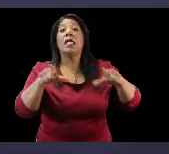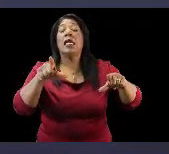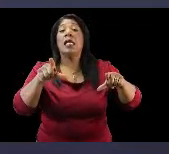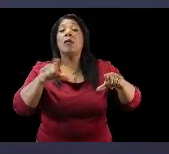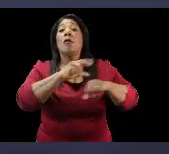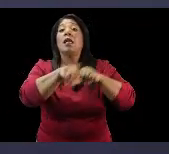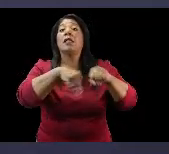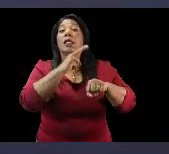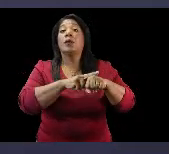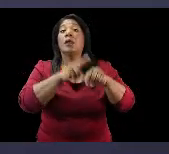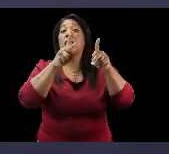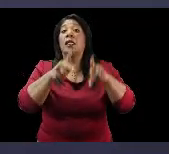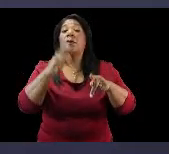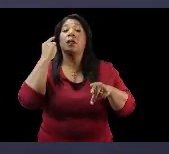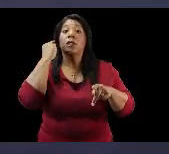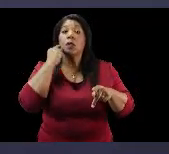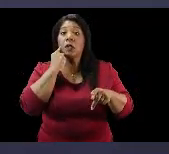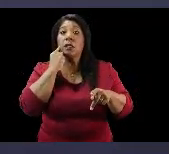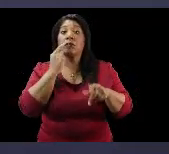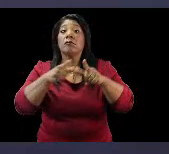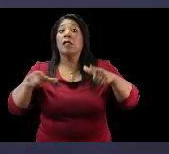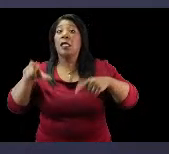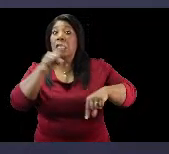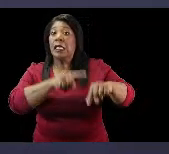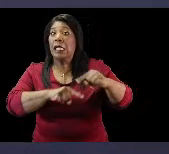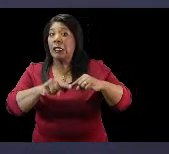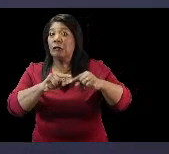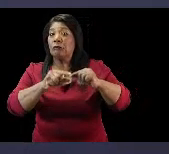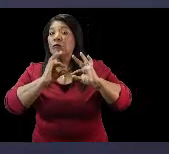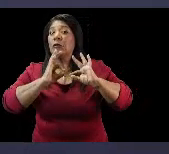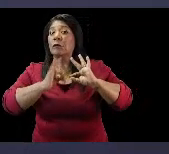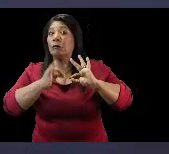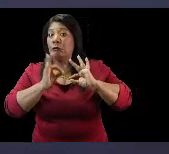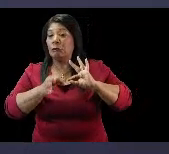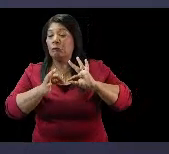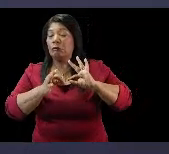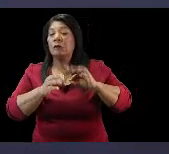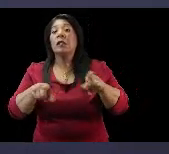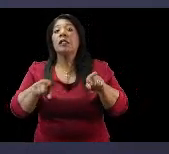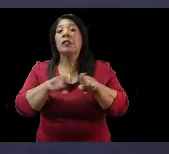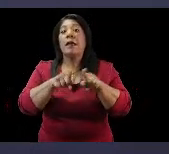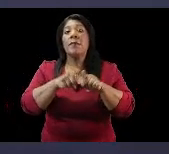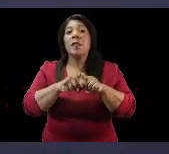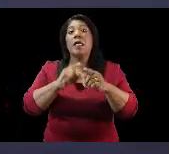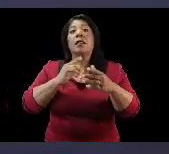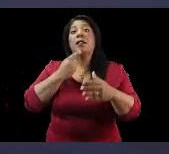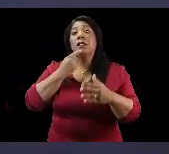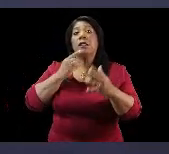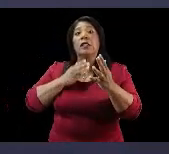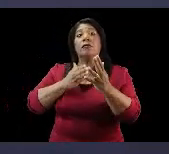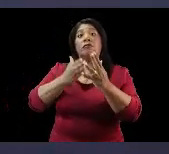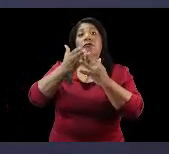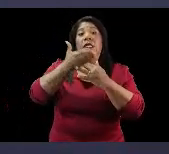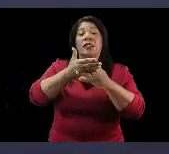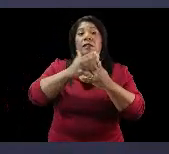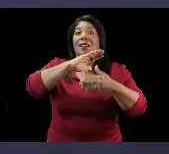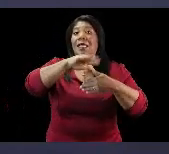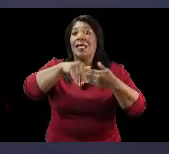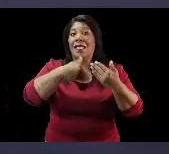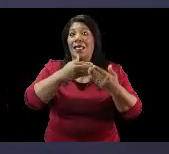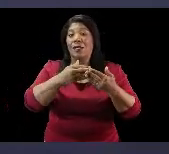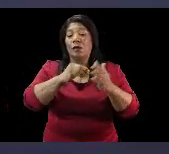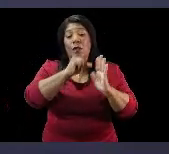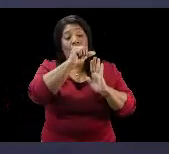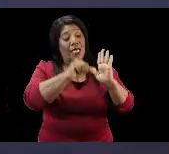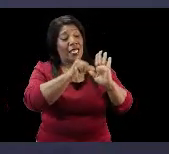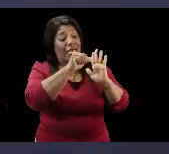lengua natural de las personas sordas por medio de la lengua de señas, reconoce la accesibilidad en todos los ámbitos, en